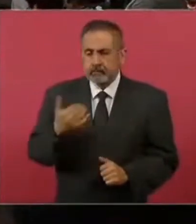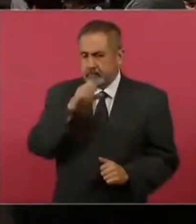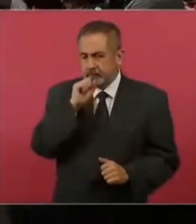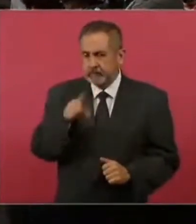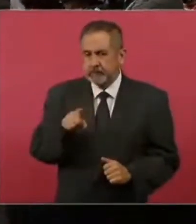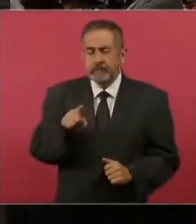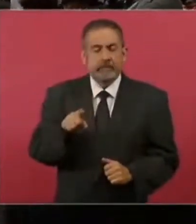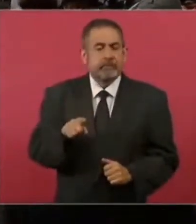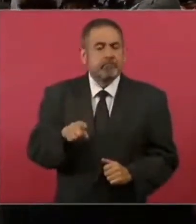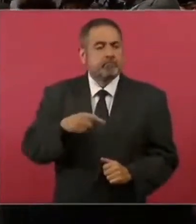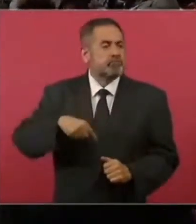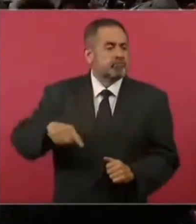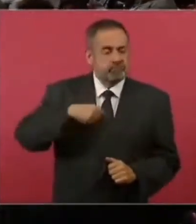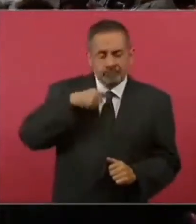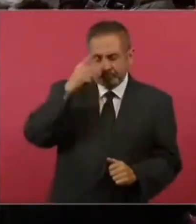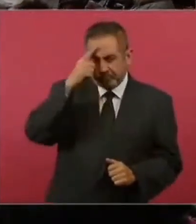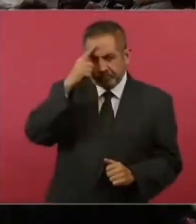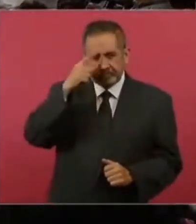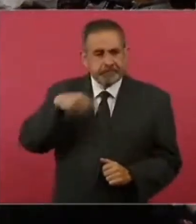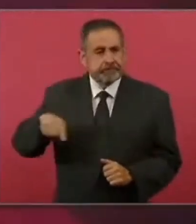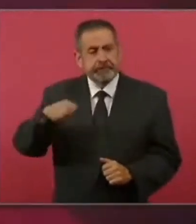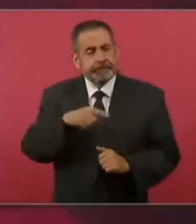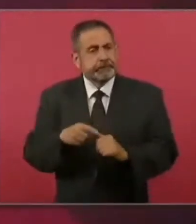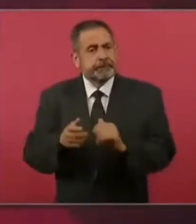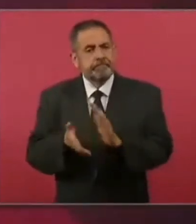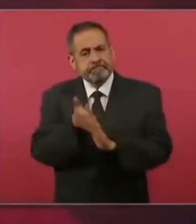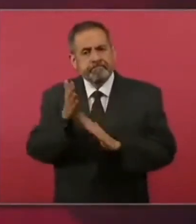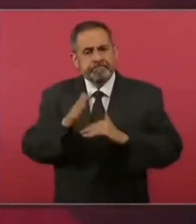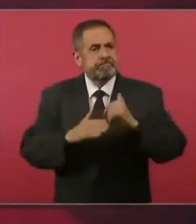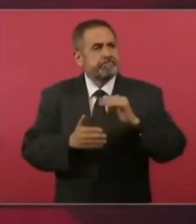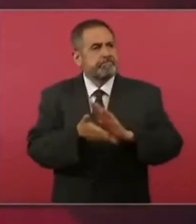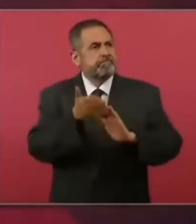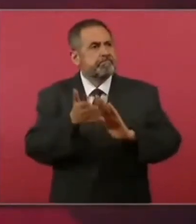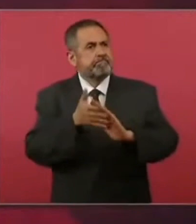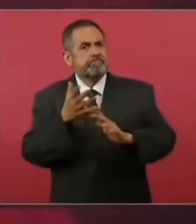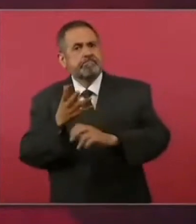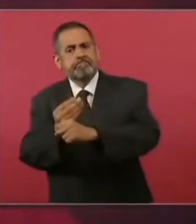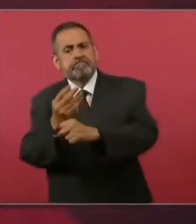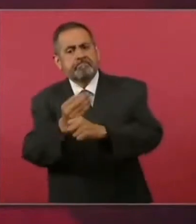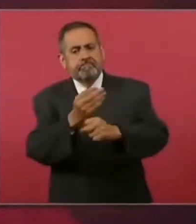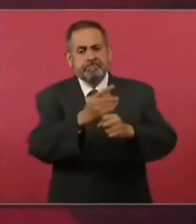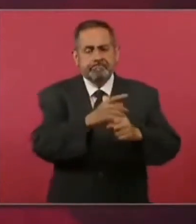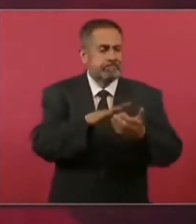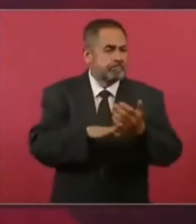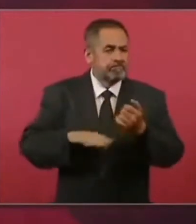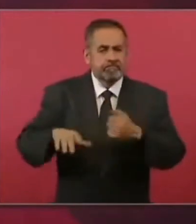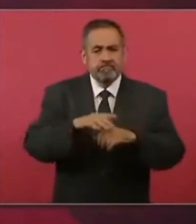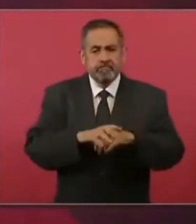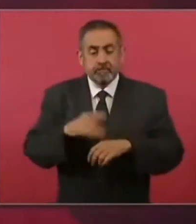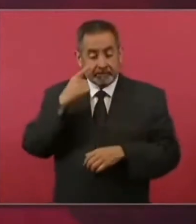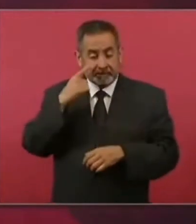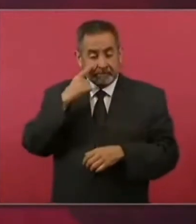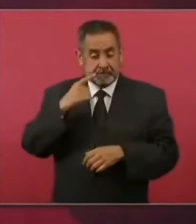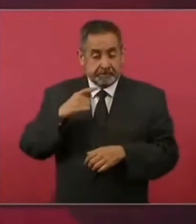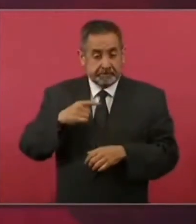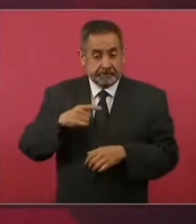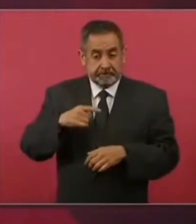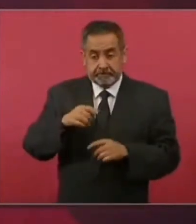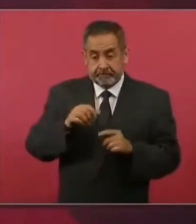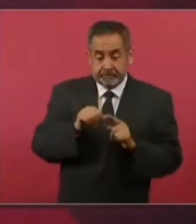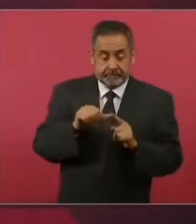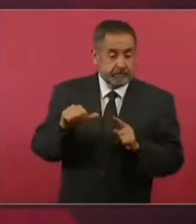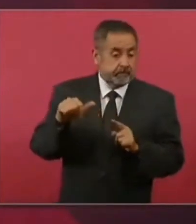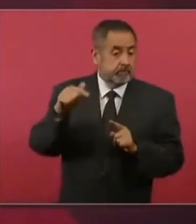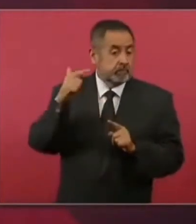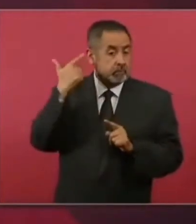estamos construyendo toda la vía de Guadalajara